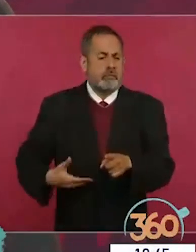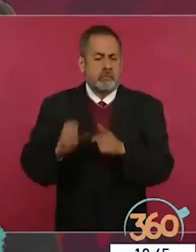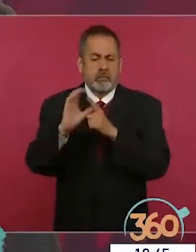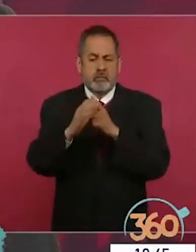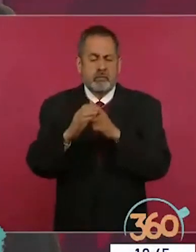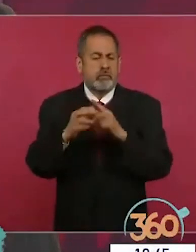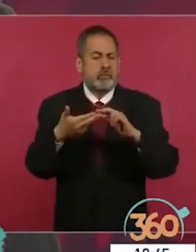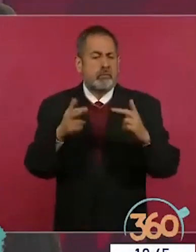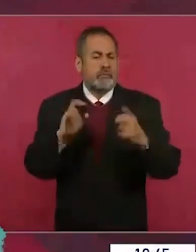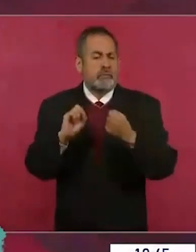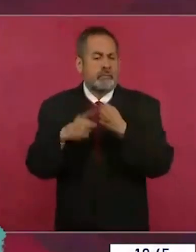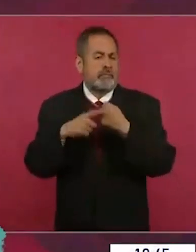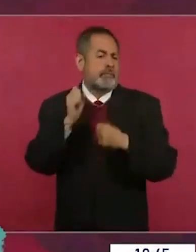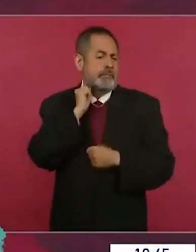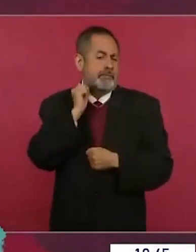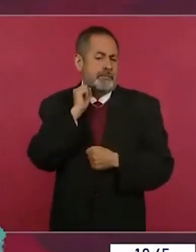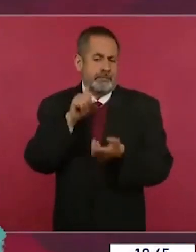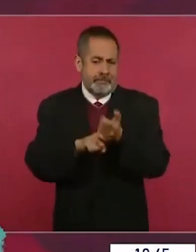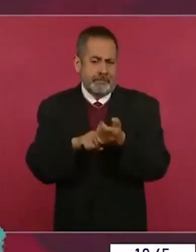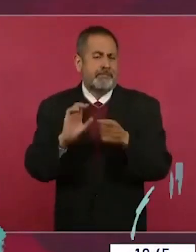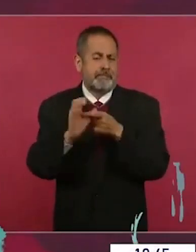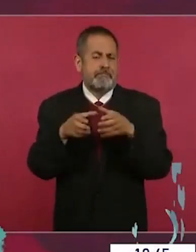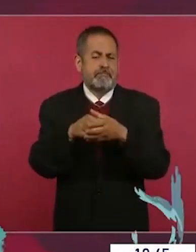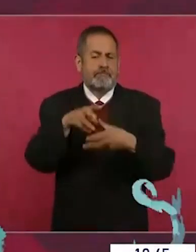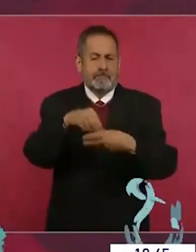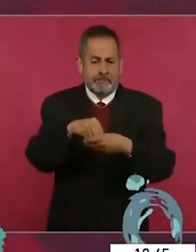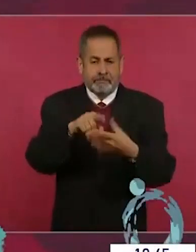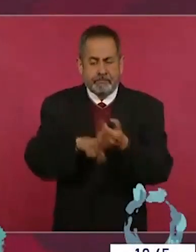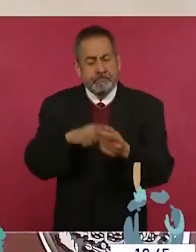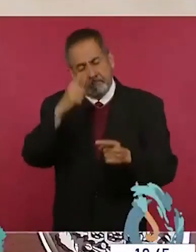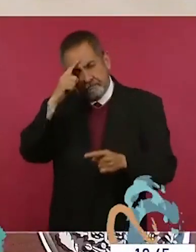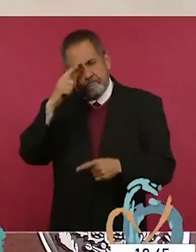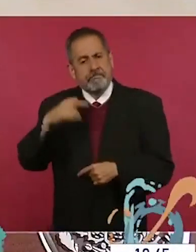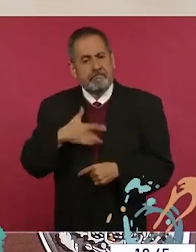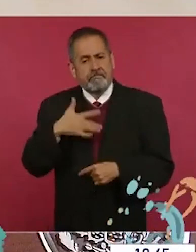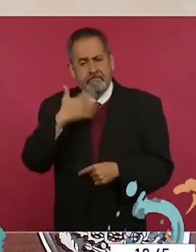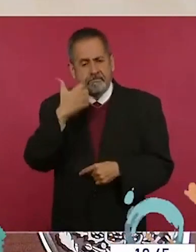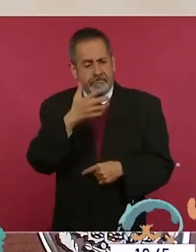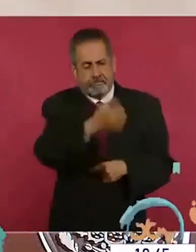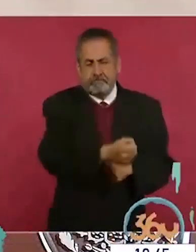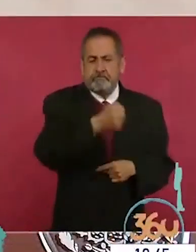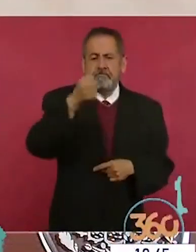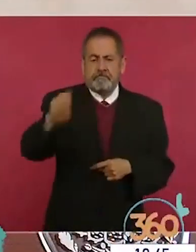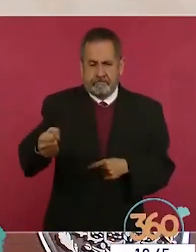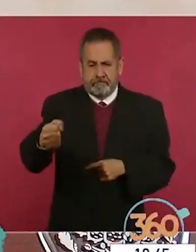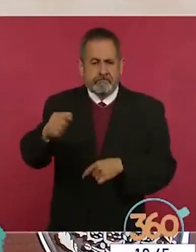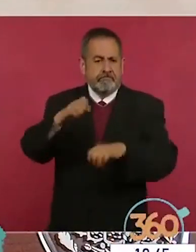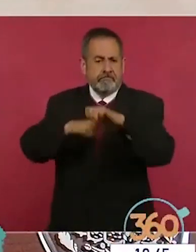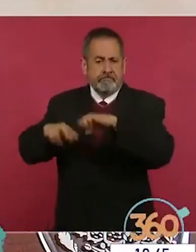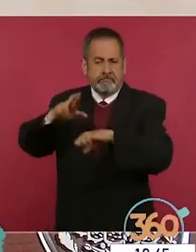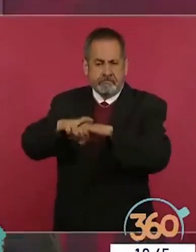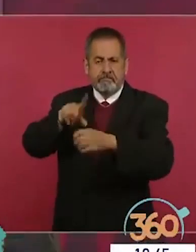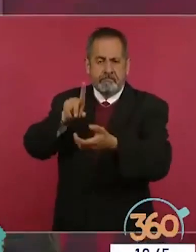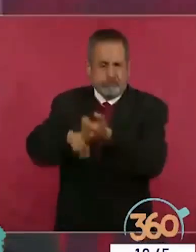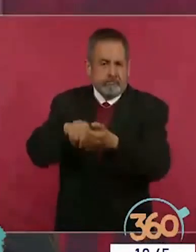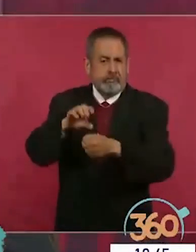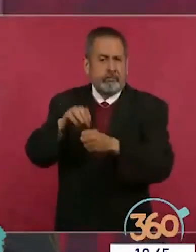del Senado y él queremos que sea nuestro embajador en la